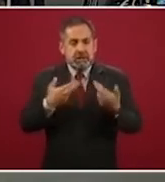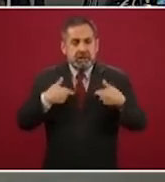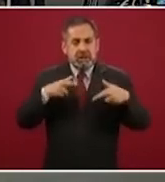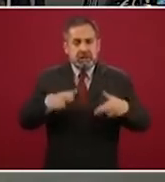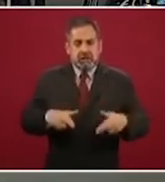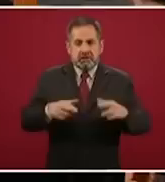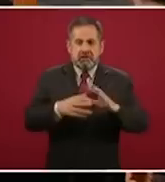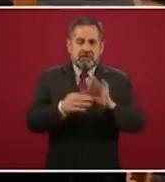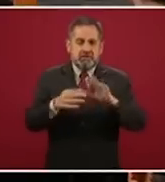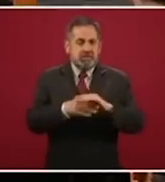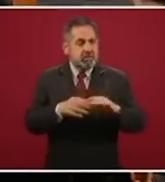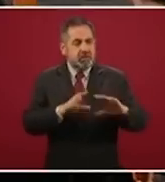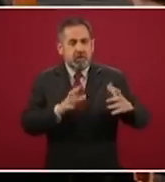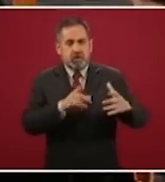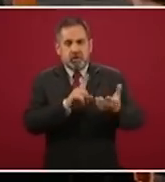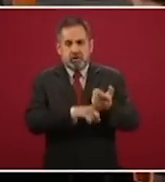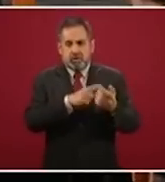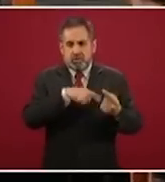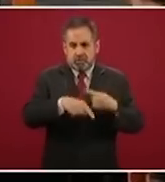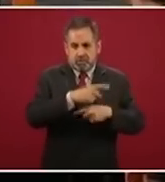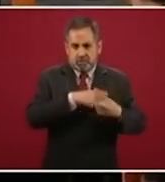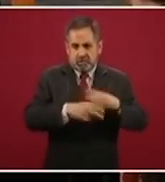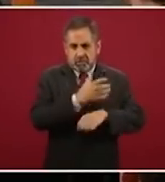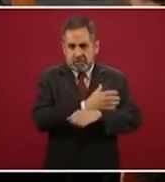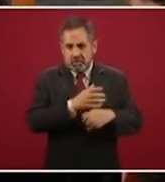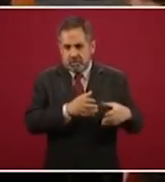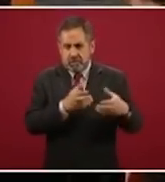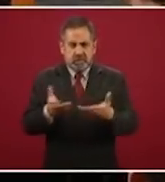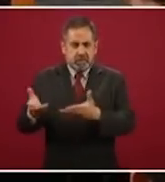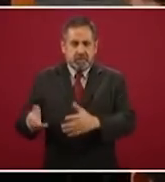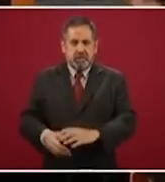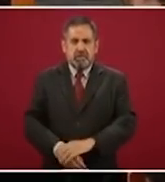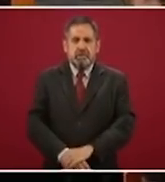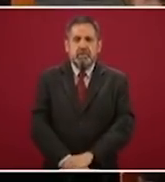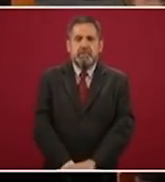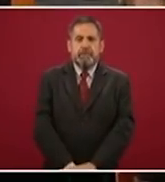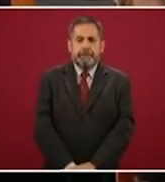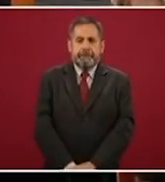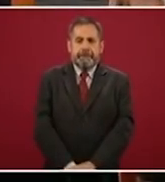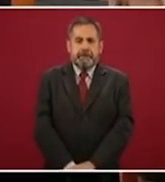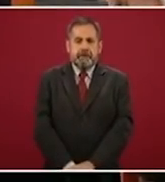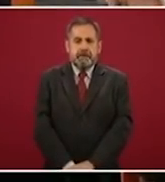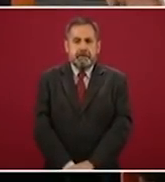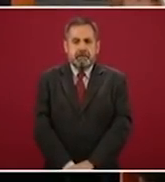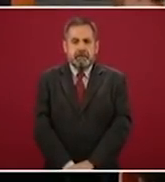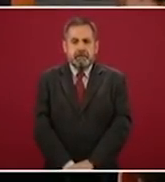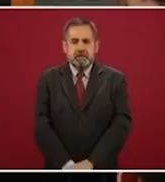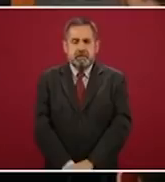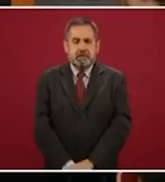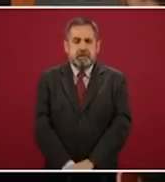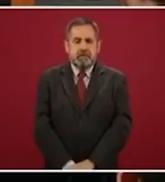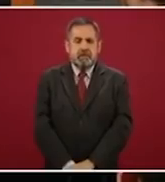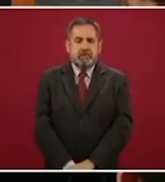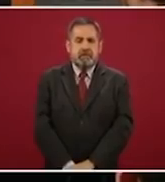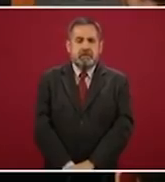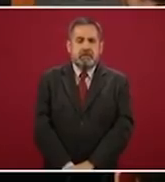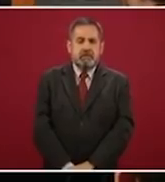representantes del sector empresarial que nos acompaña. ¿Sí? Por favor. ¿Por qué?